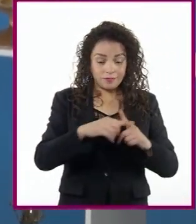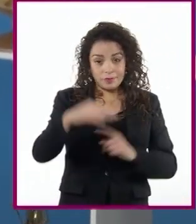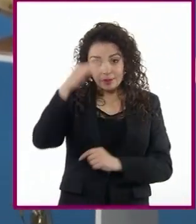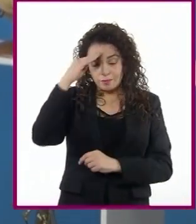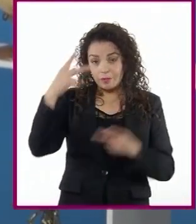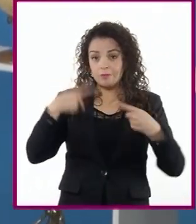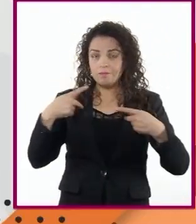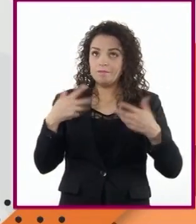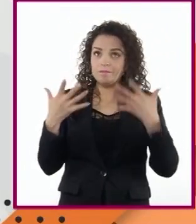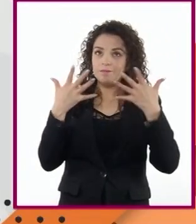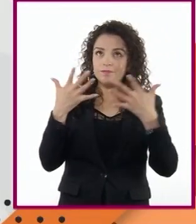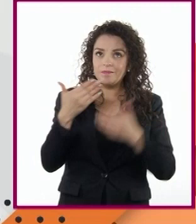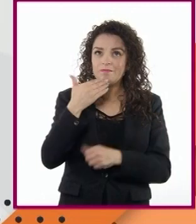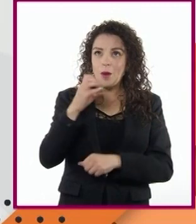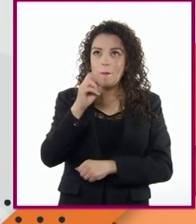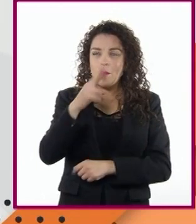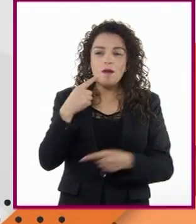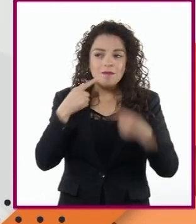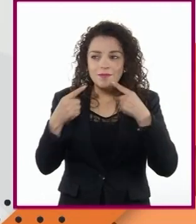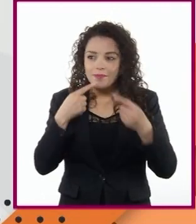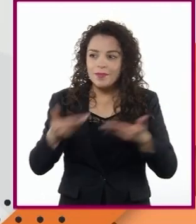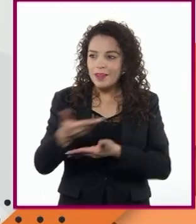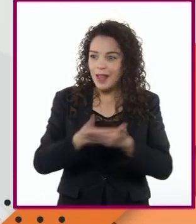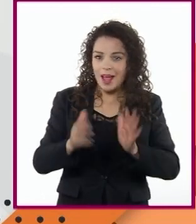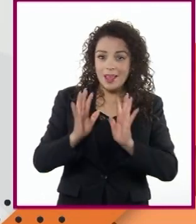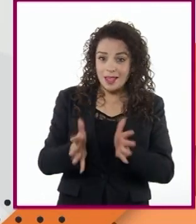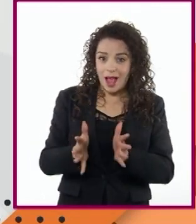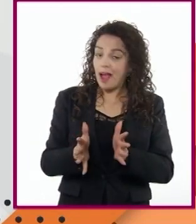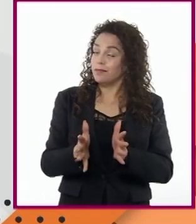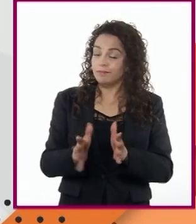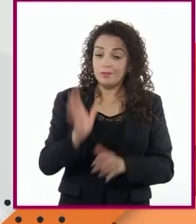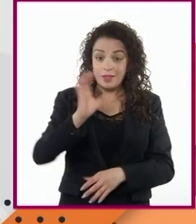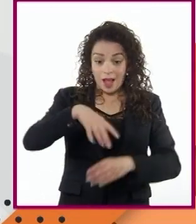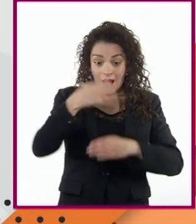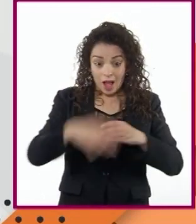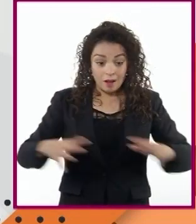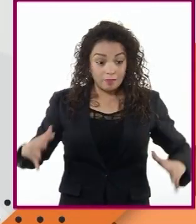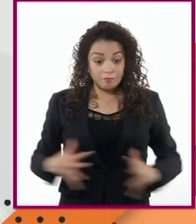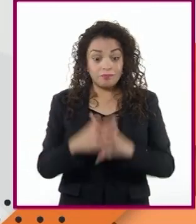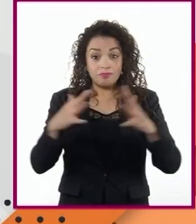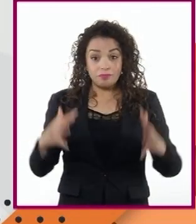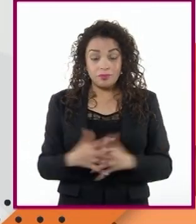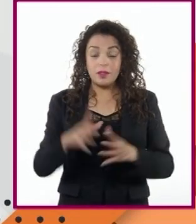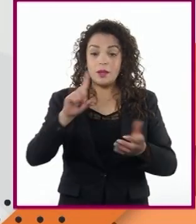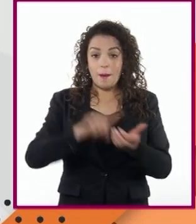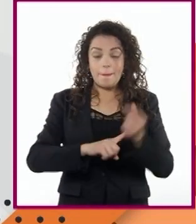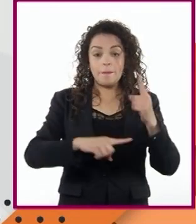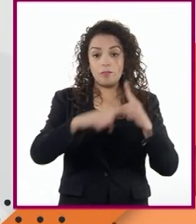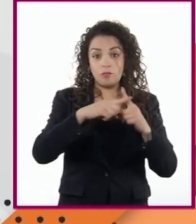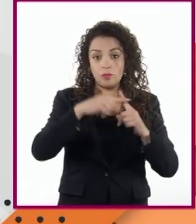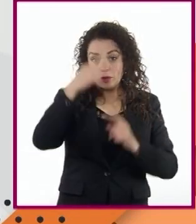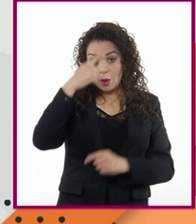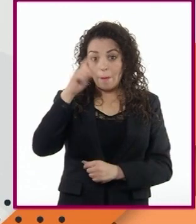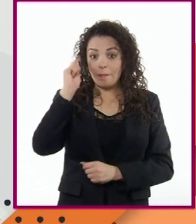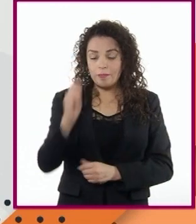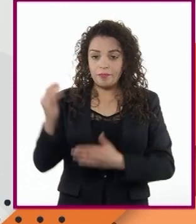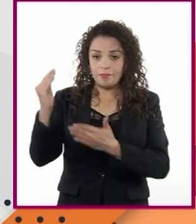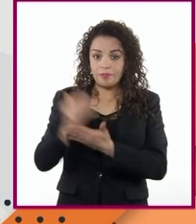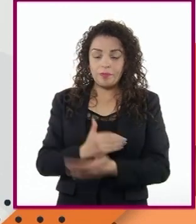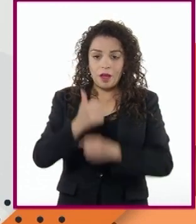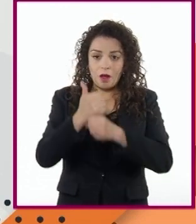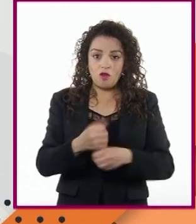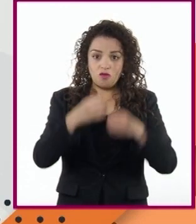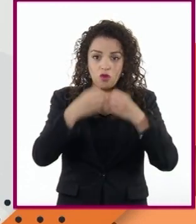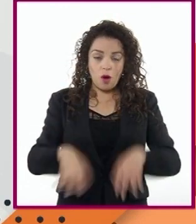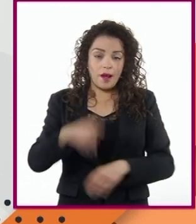la negociación. A pesar de que la terminación de la guerra brinda un entorno positivo para la reducción de los niveles de violencia